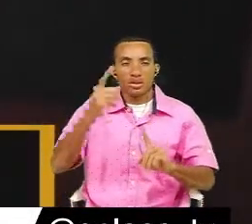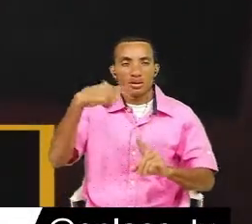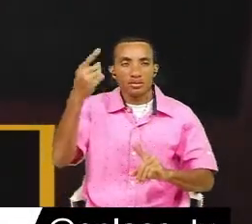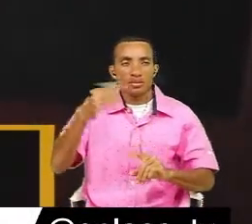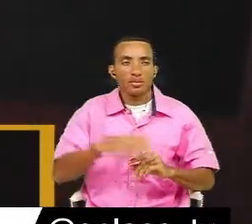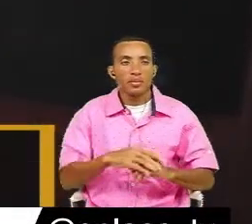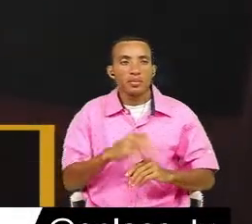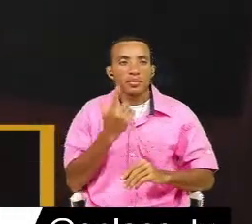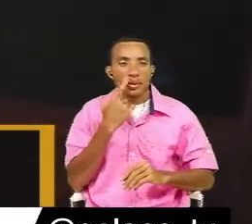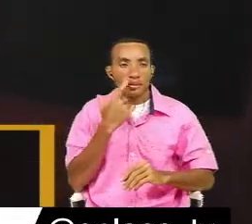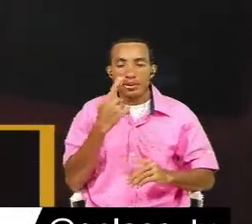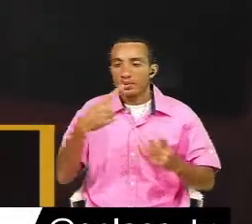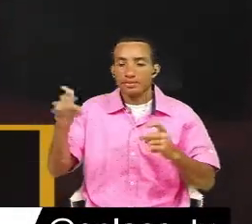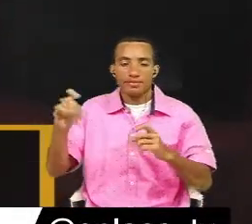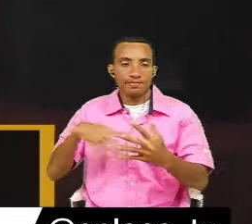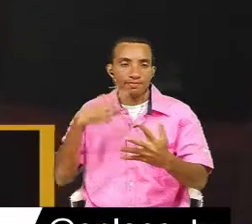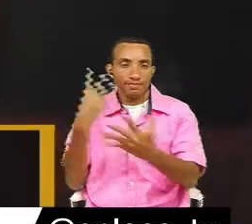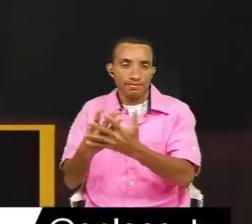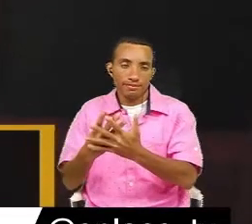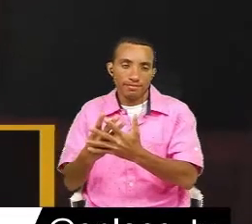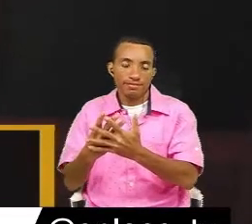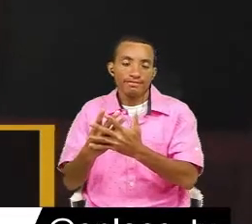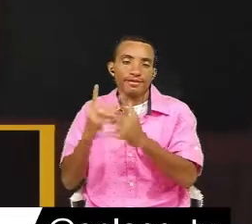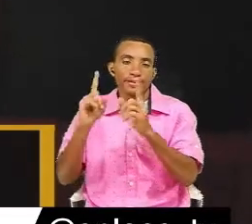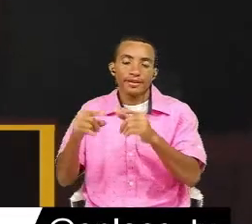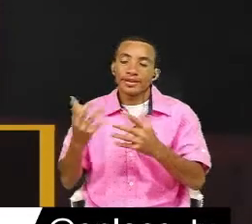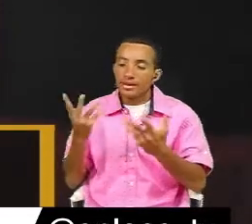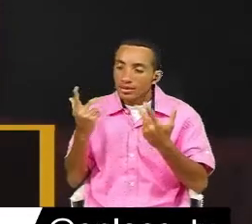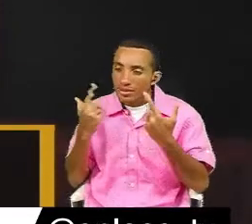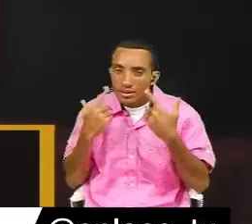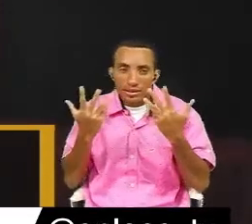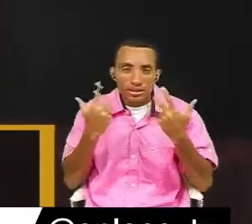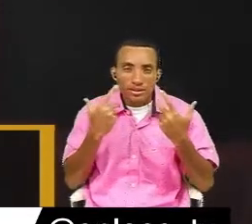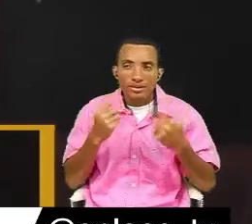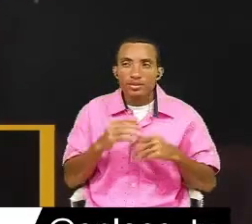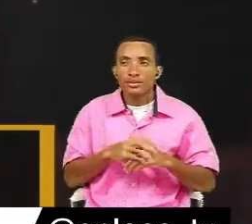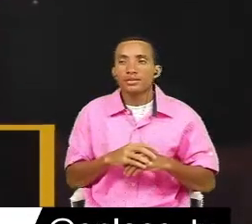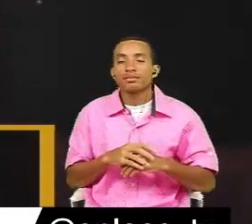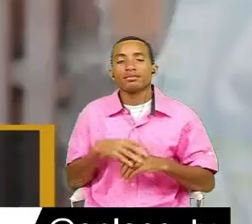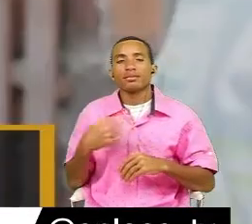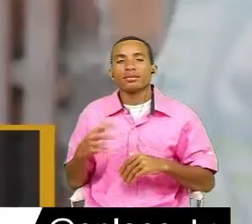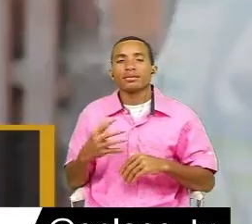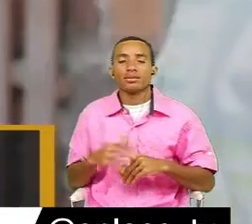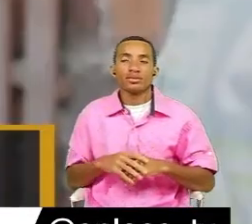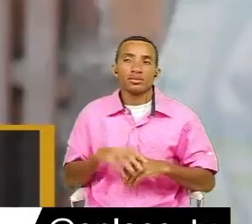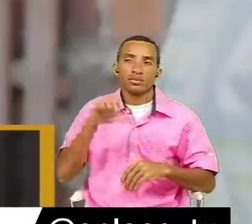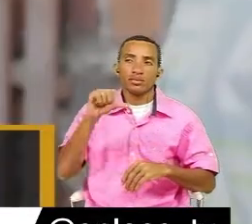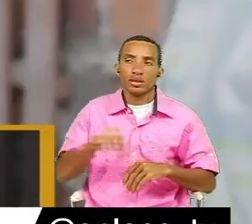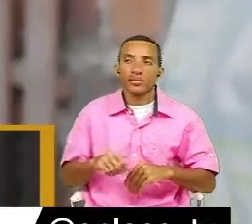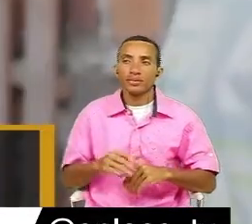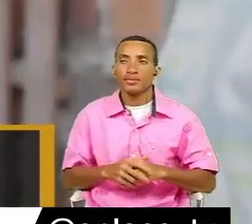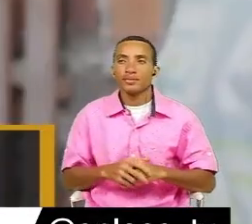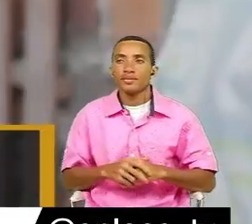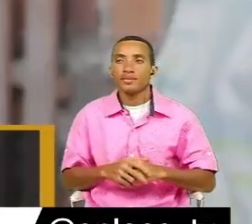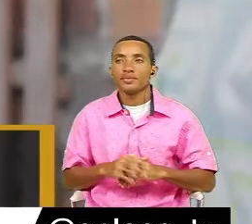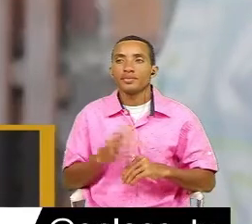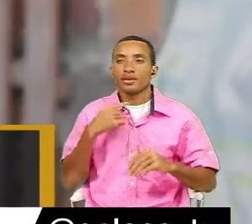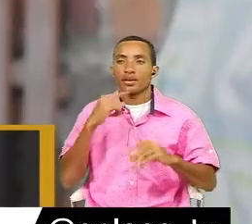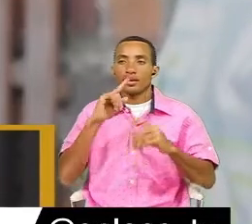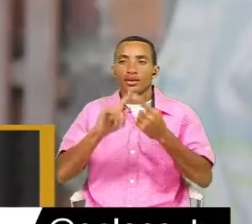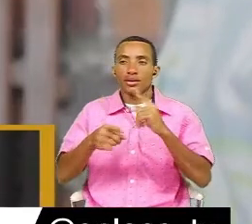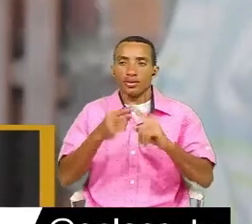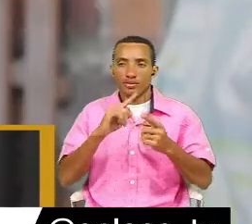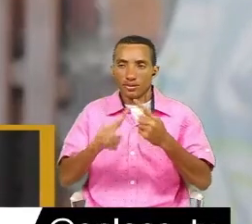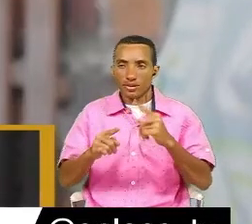había ido preso, y noticias tremendas. Como amigo y